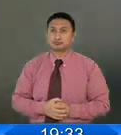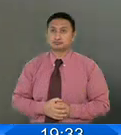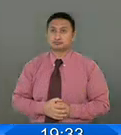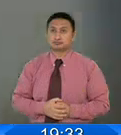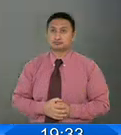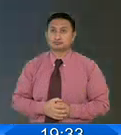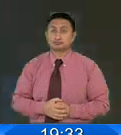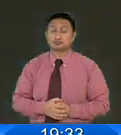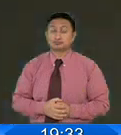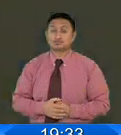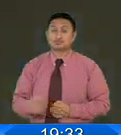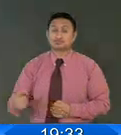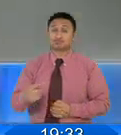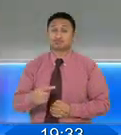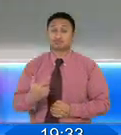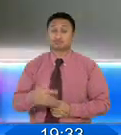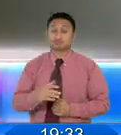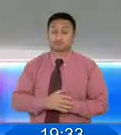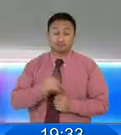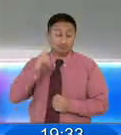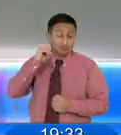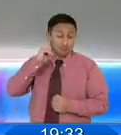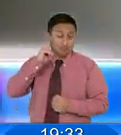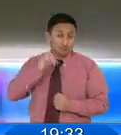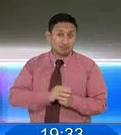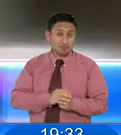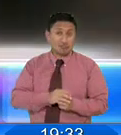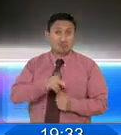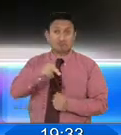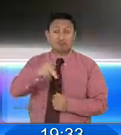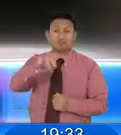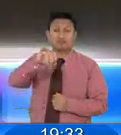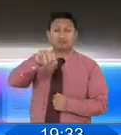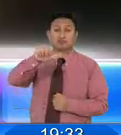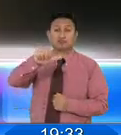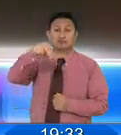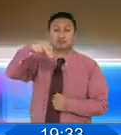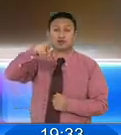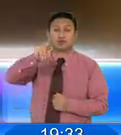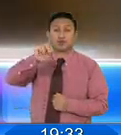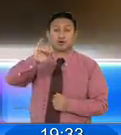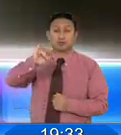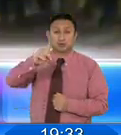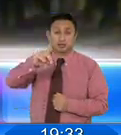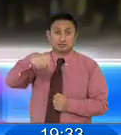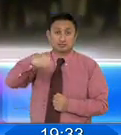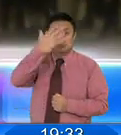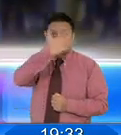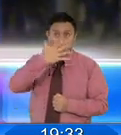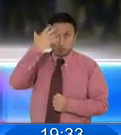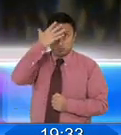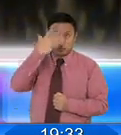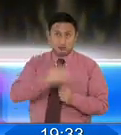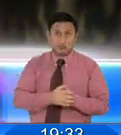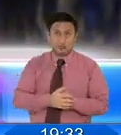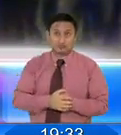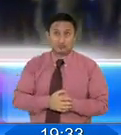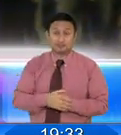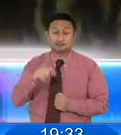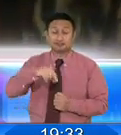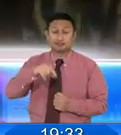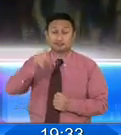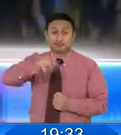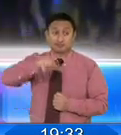De pronto el ruido de las balas en el sector de Pianguapi, en la isla Luis Vargas Torres, al frente de la ciudad de Esmeraldas, puso en alerta